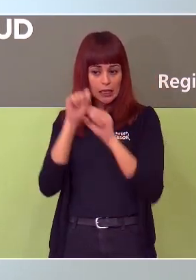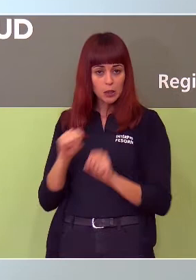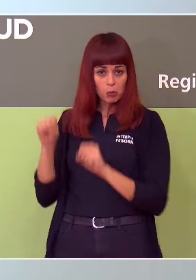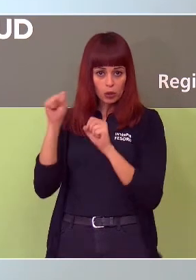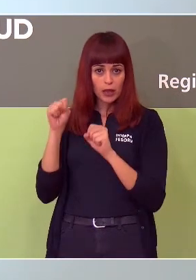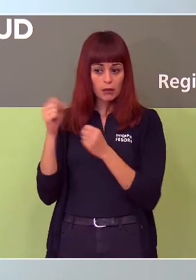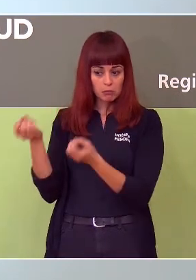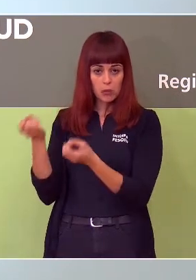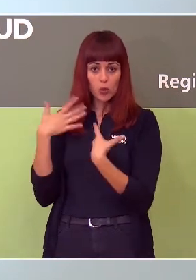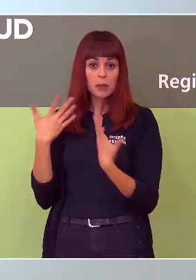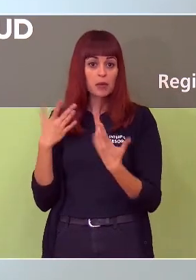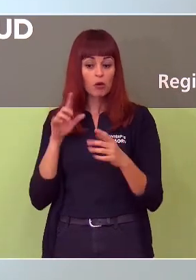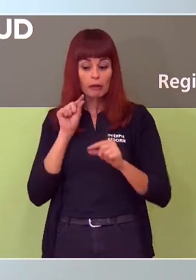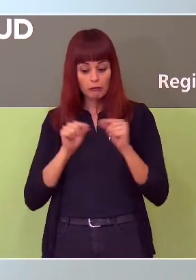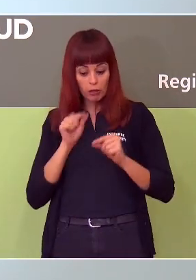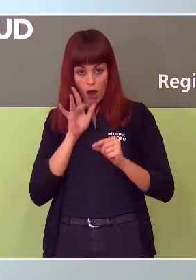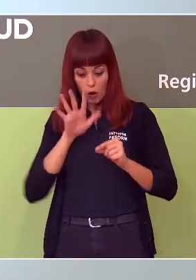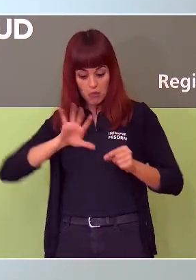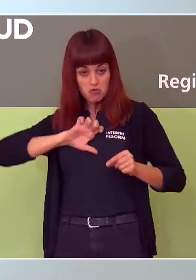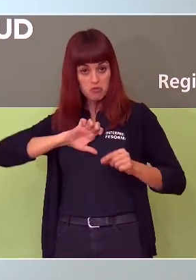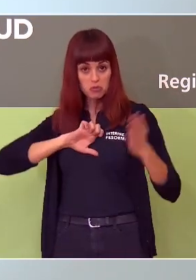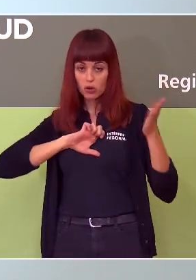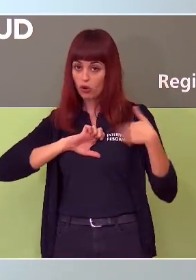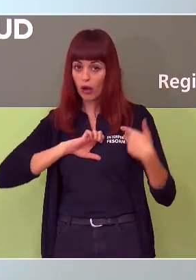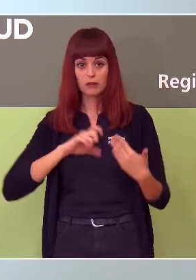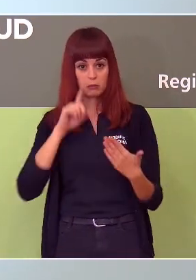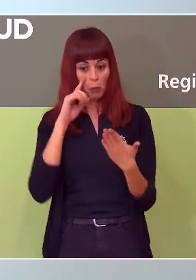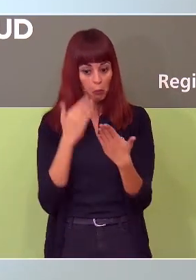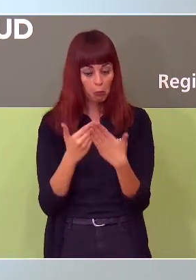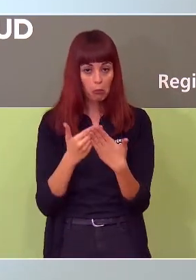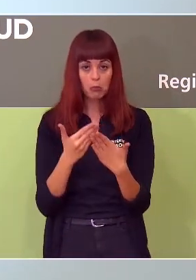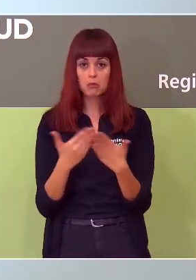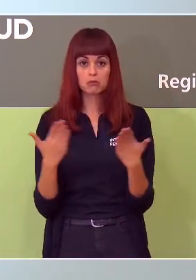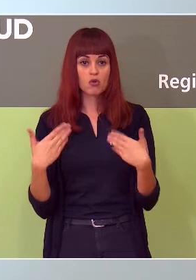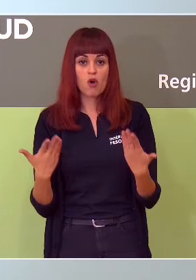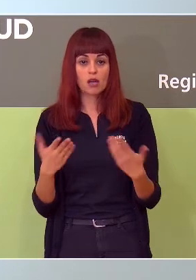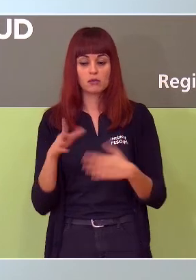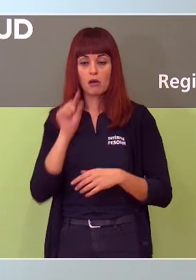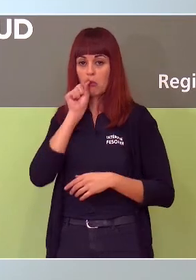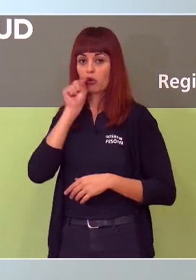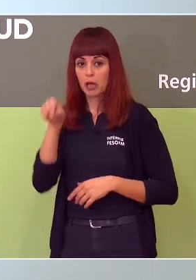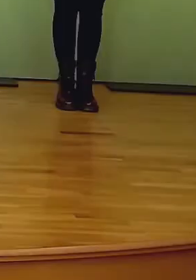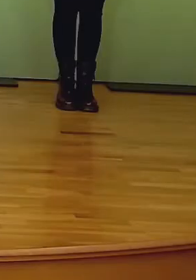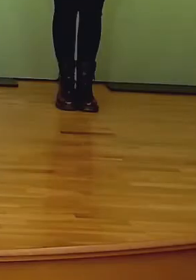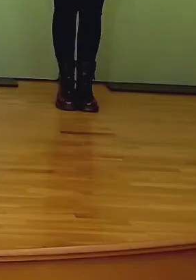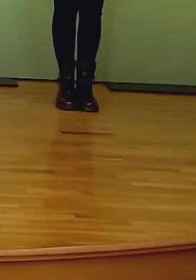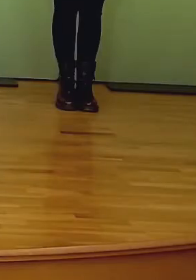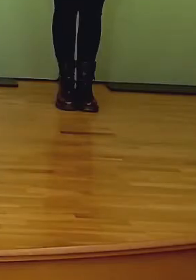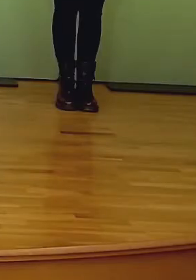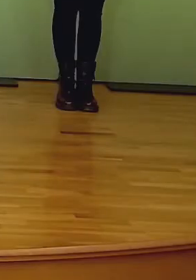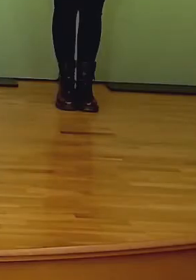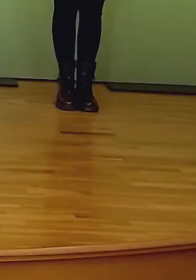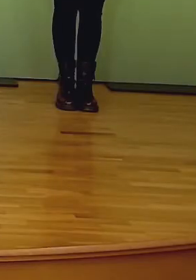por supuesto, la infección ahora mismo. También se les ha comprobado que no son contagiosos en este momento, ¿no? Desde